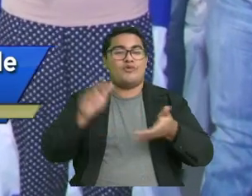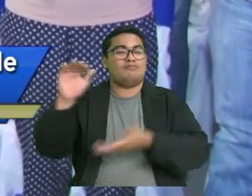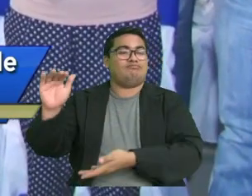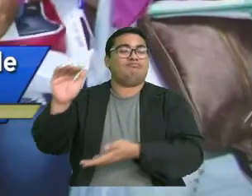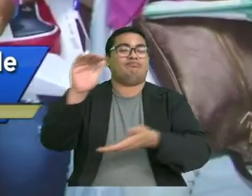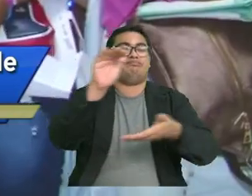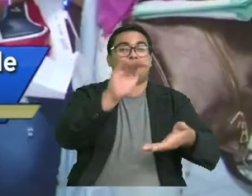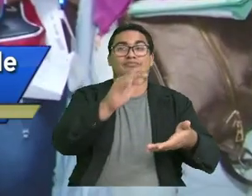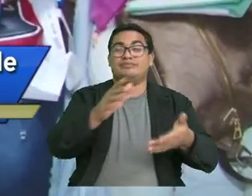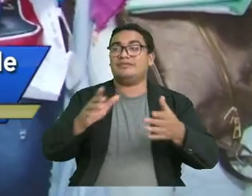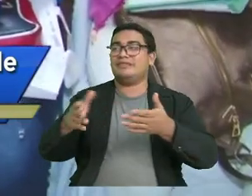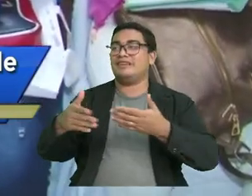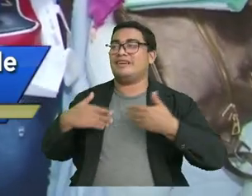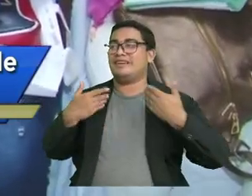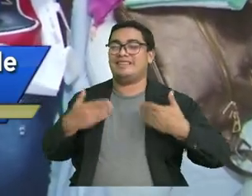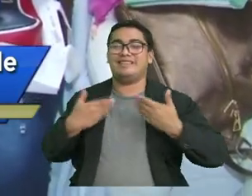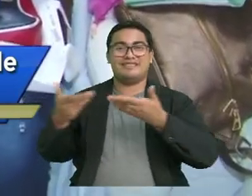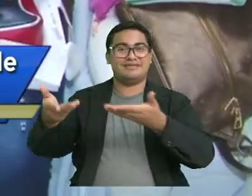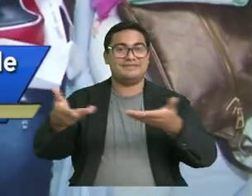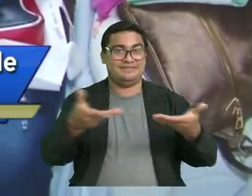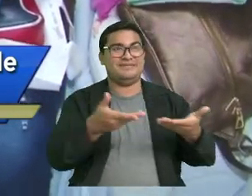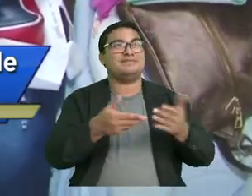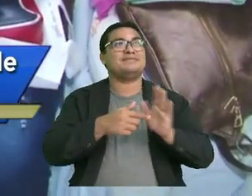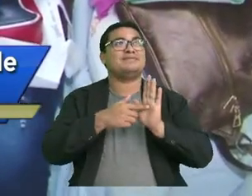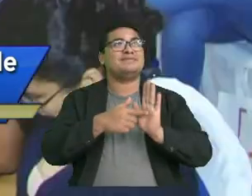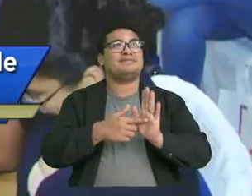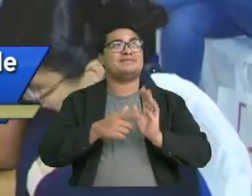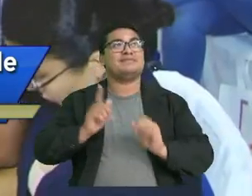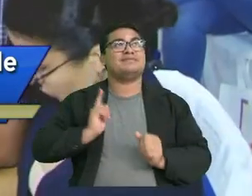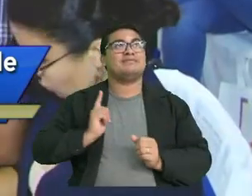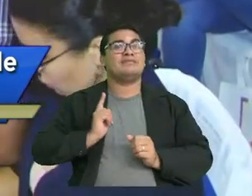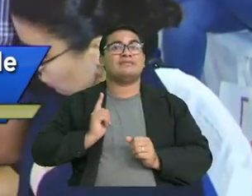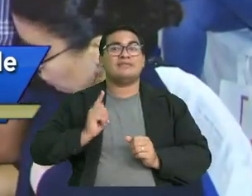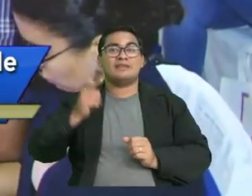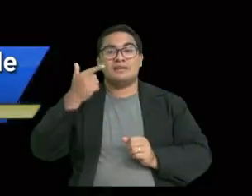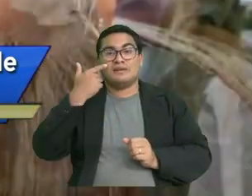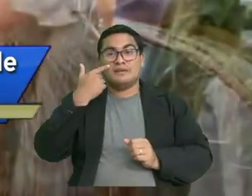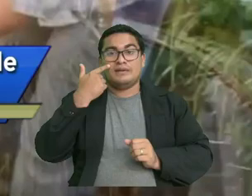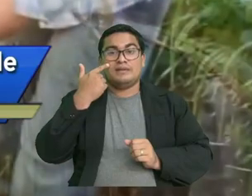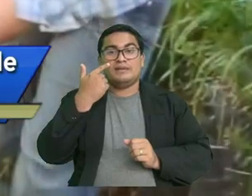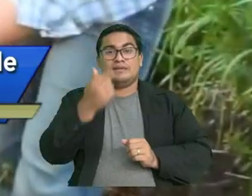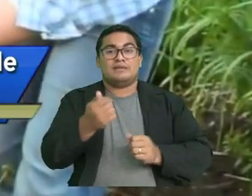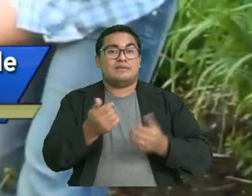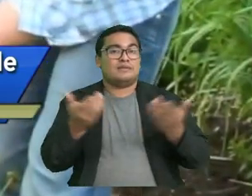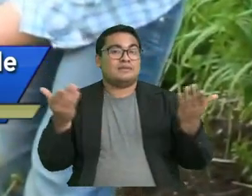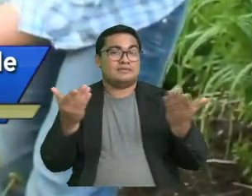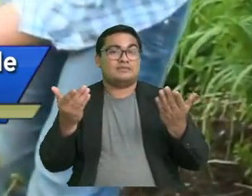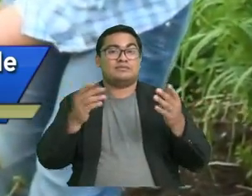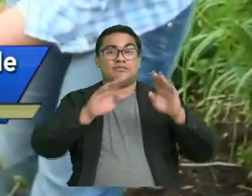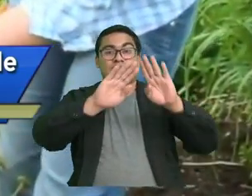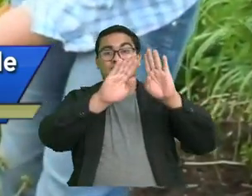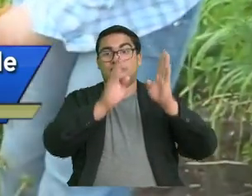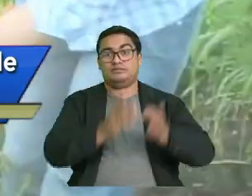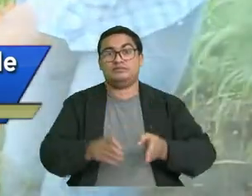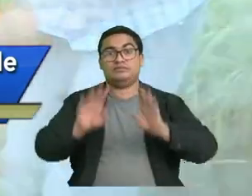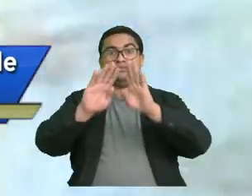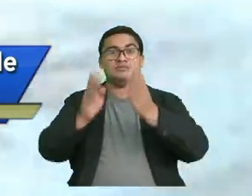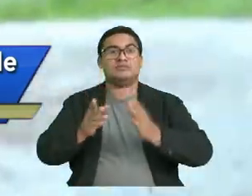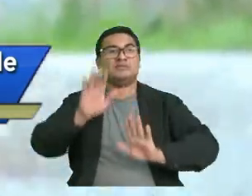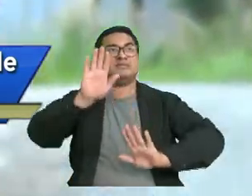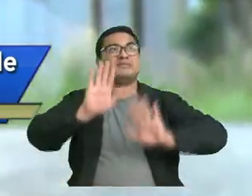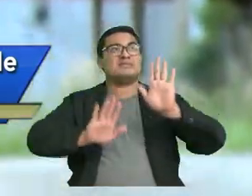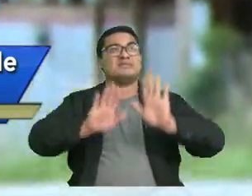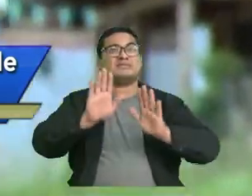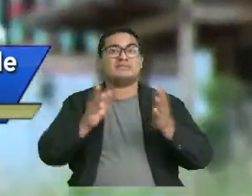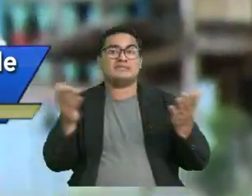recibir el bono. Entonces tenemos, ¿verdad?, un reconocimiento del protagonismo relevante de la mujer